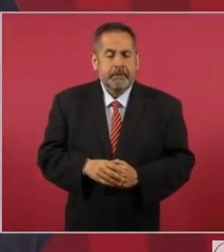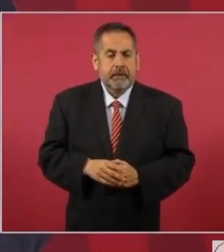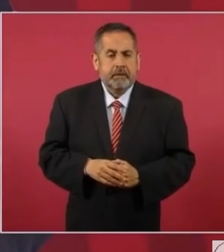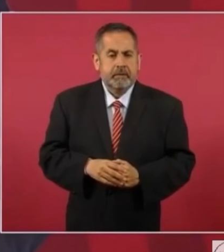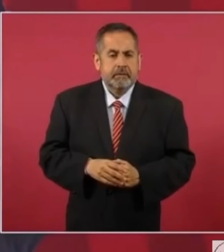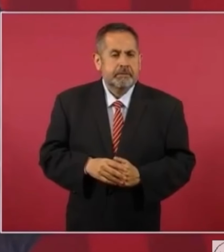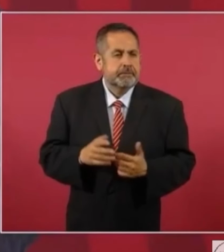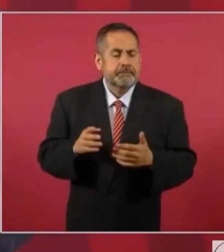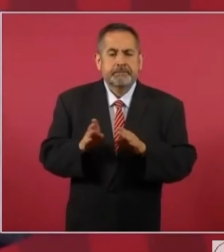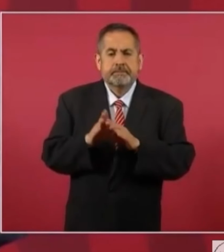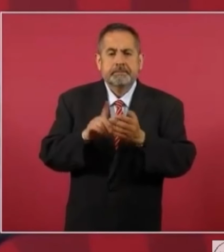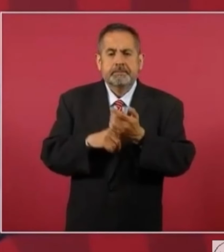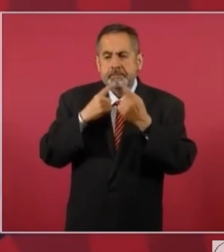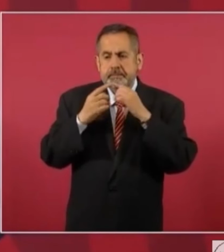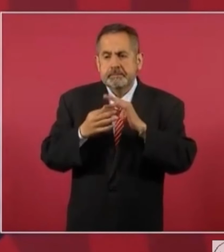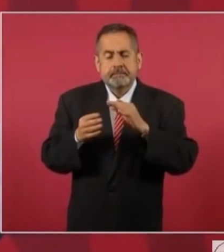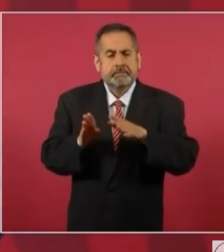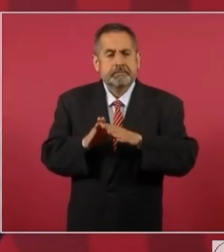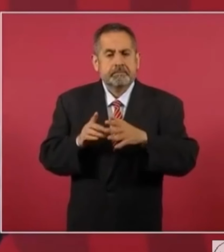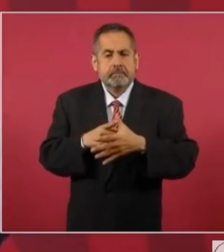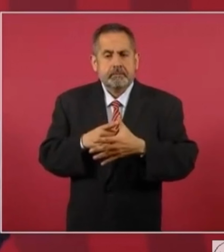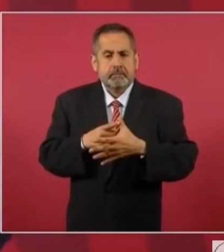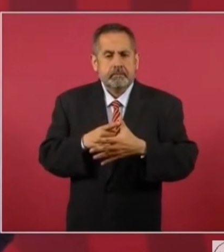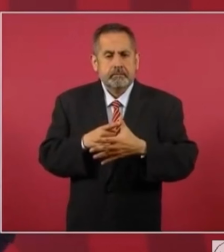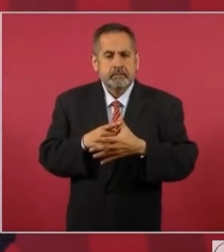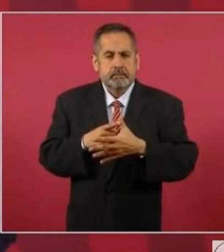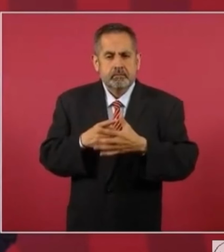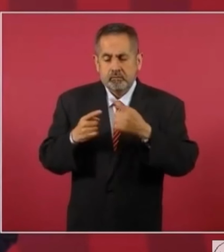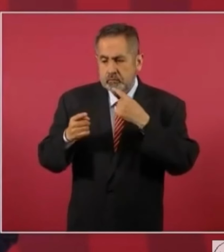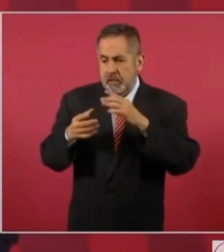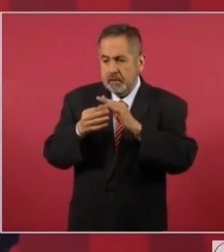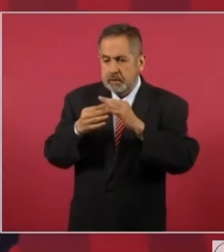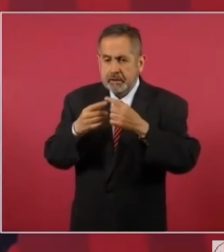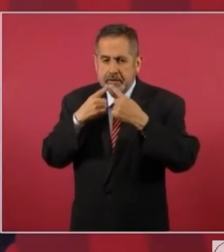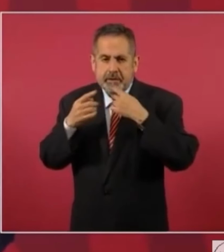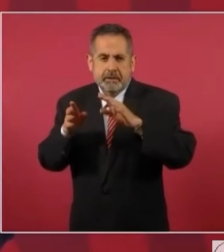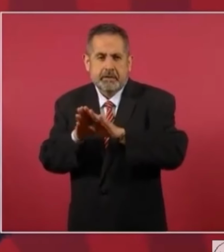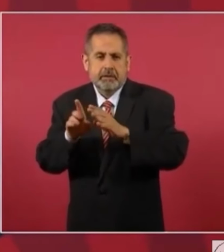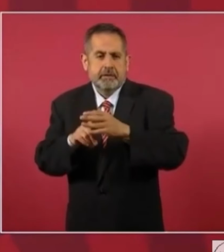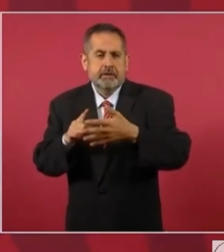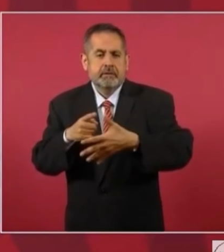el que no se hayan pronunciado en contra,